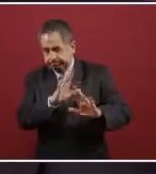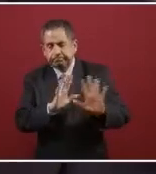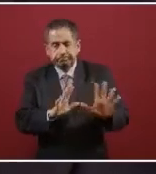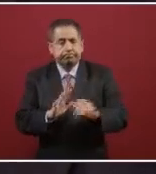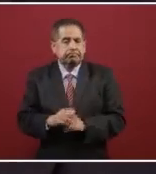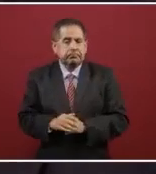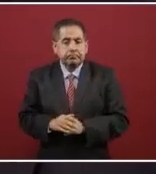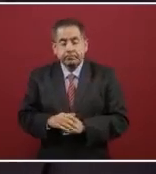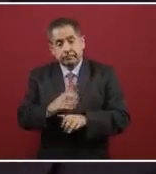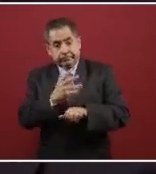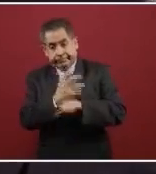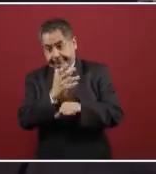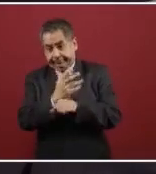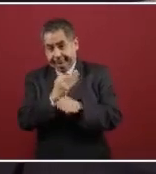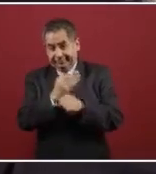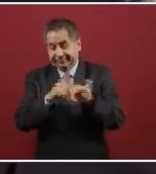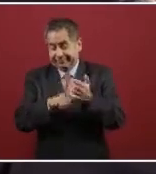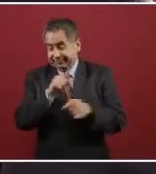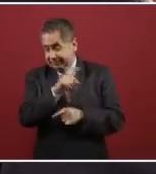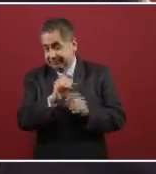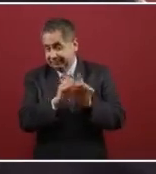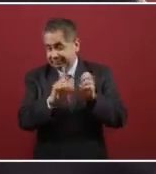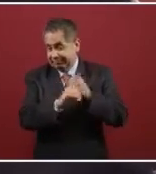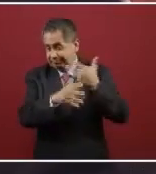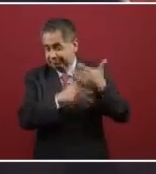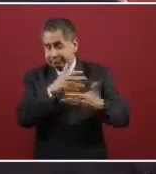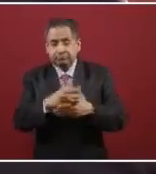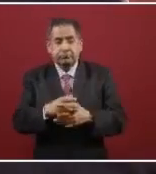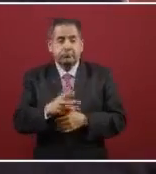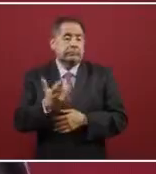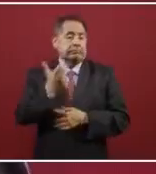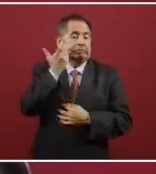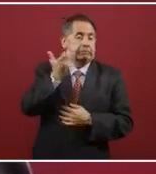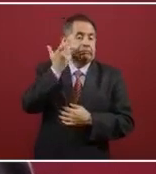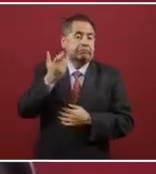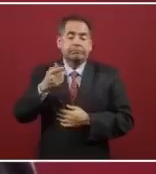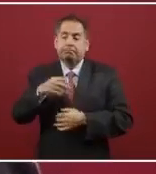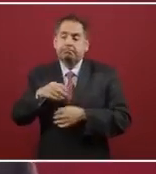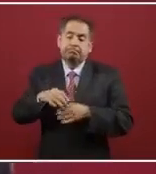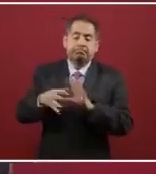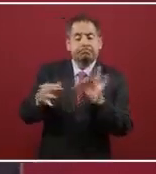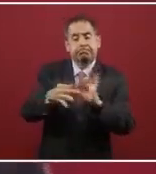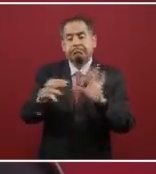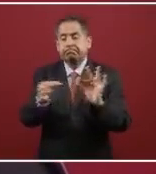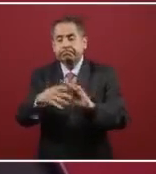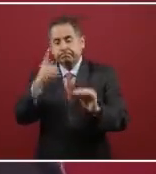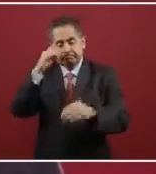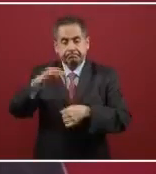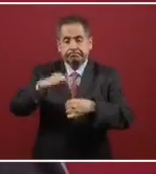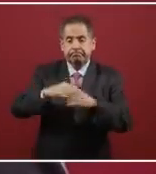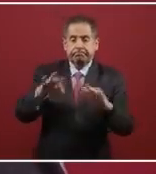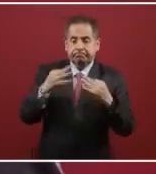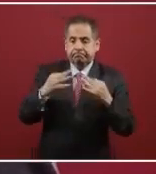y hay en Estados Unidos una situación política electoral, nosotros no queremos